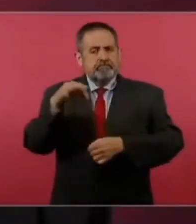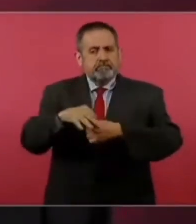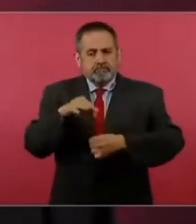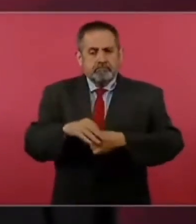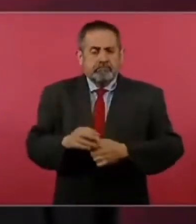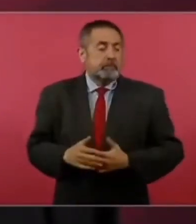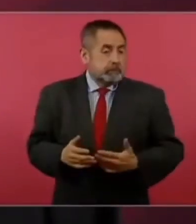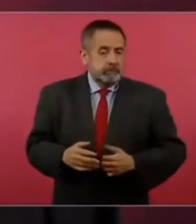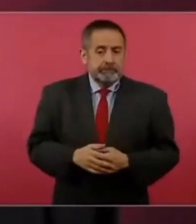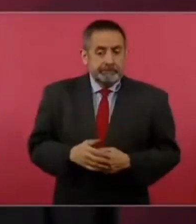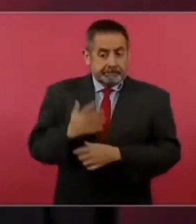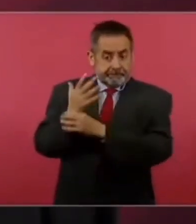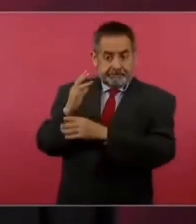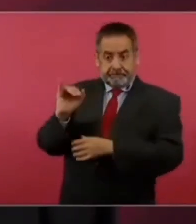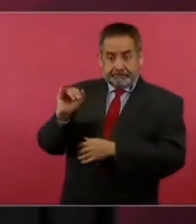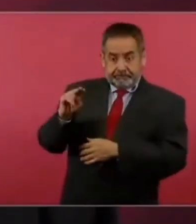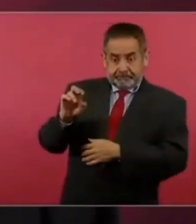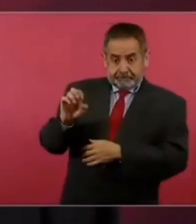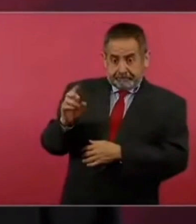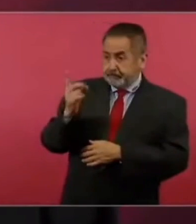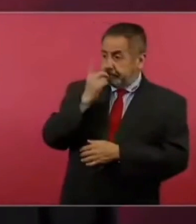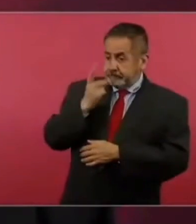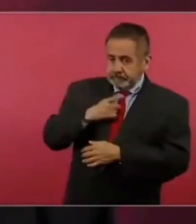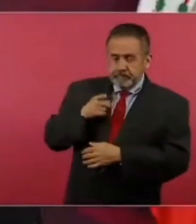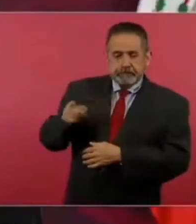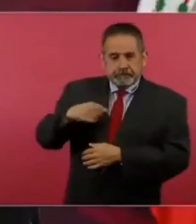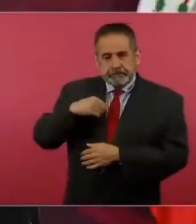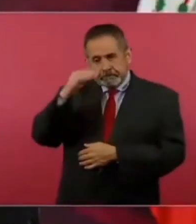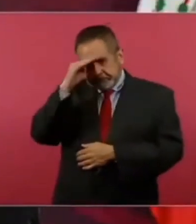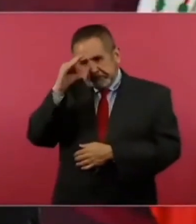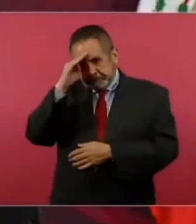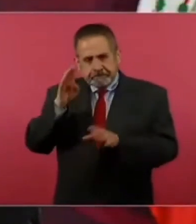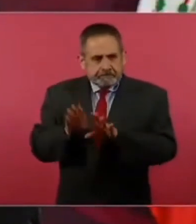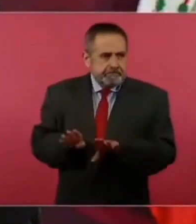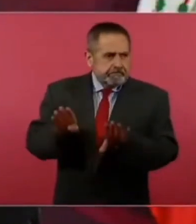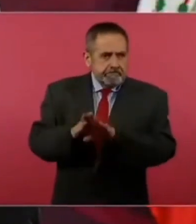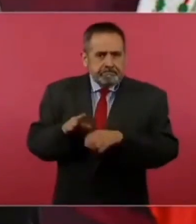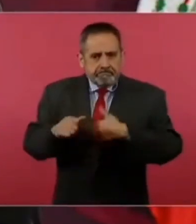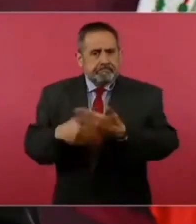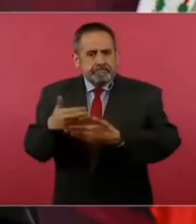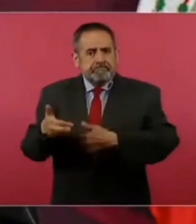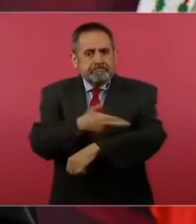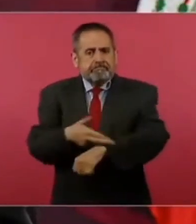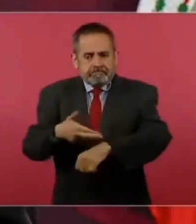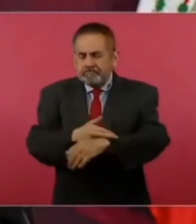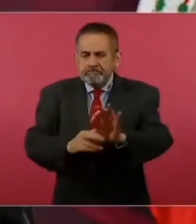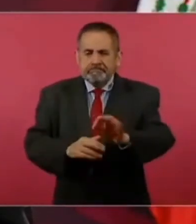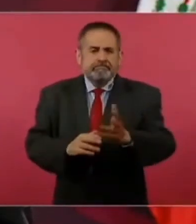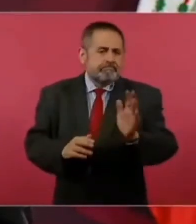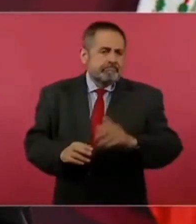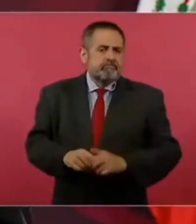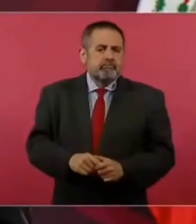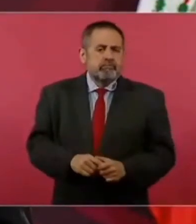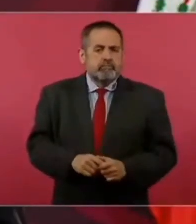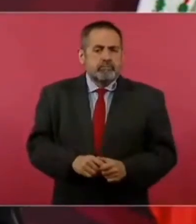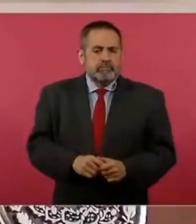y me dijeron los del INE que estaban buscando hacer eso aunque hay